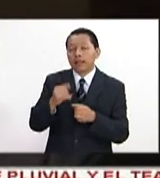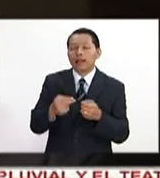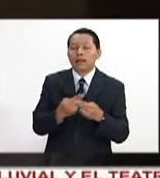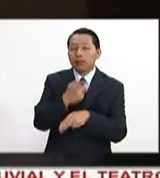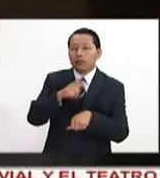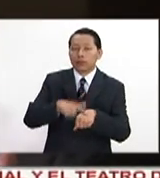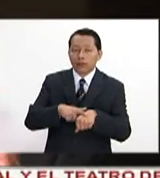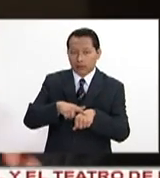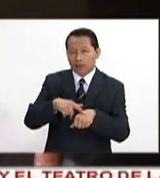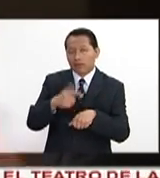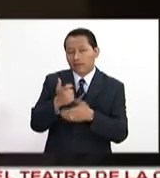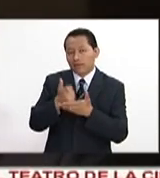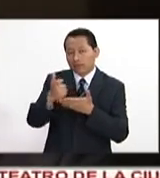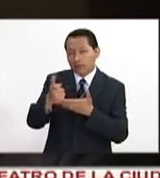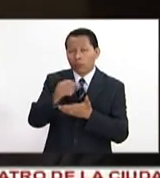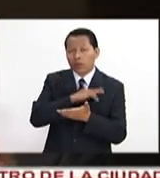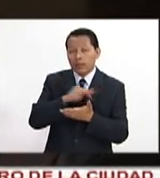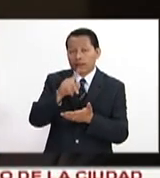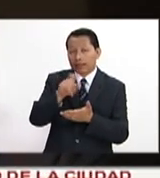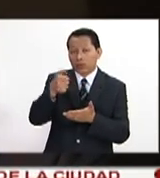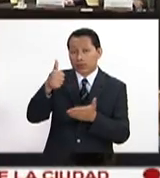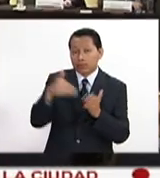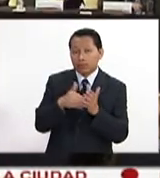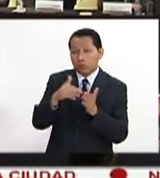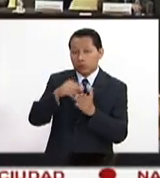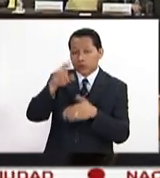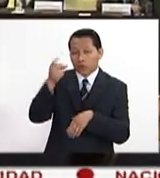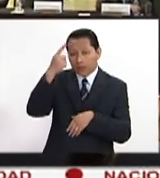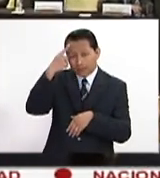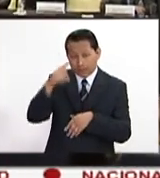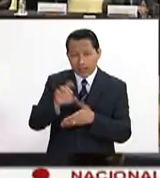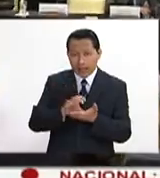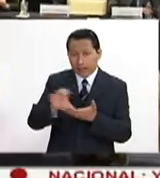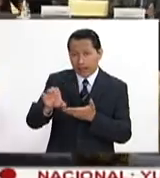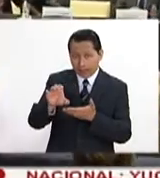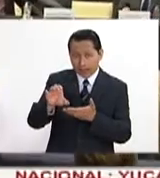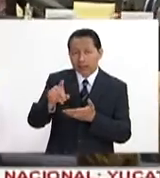canalizarán recursos por 606 millones de dólares para financiar